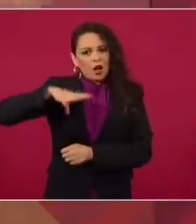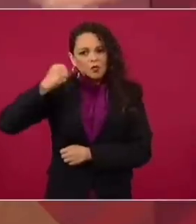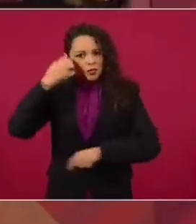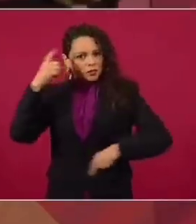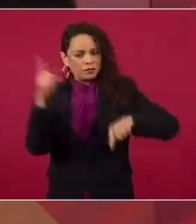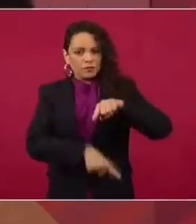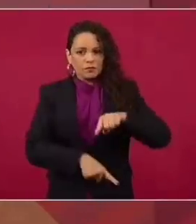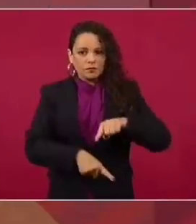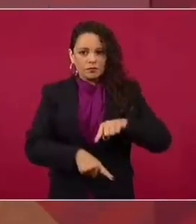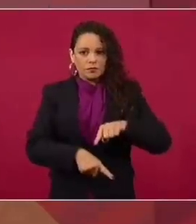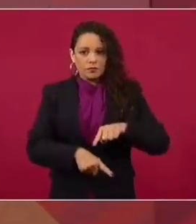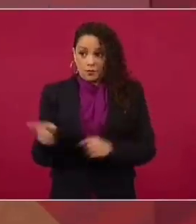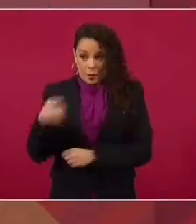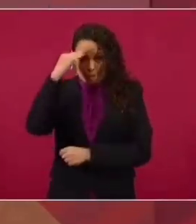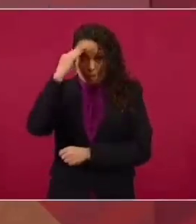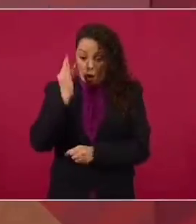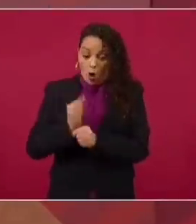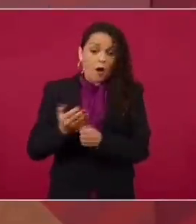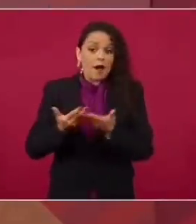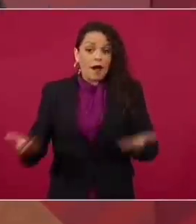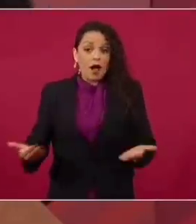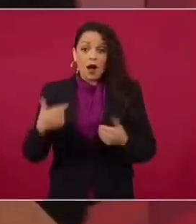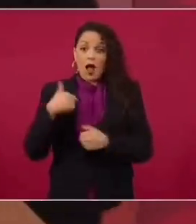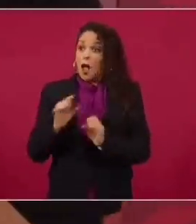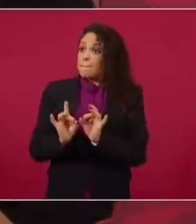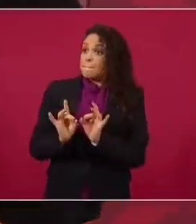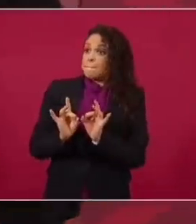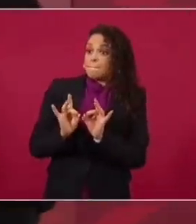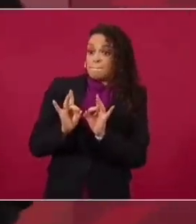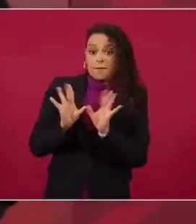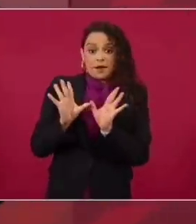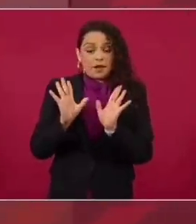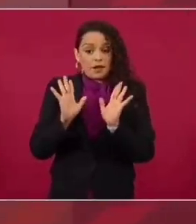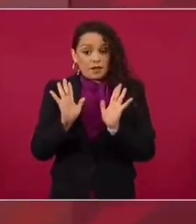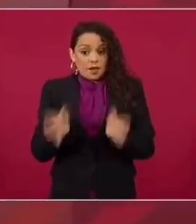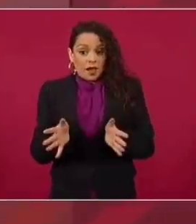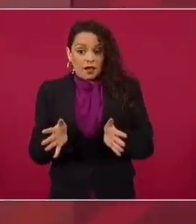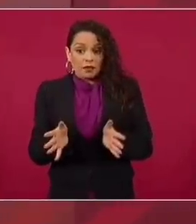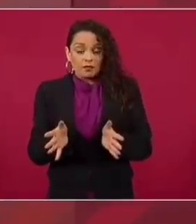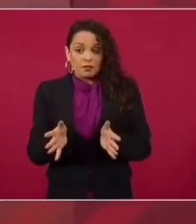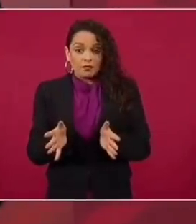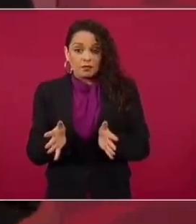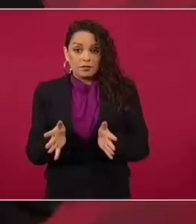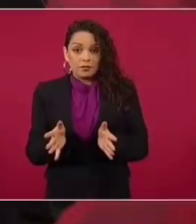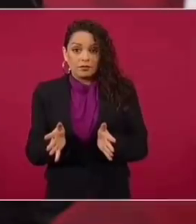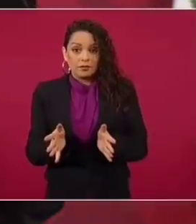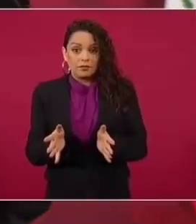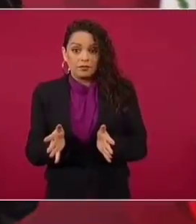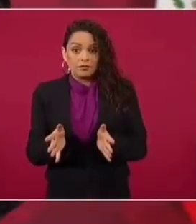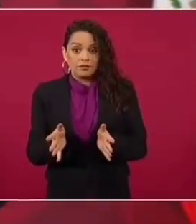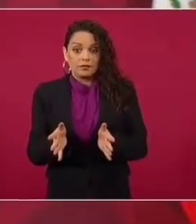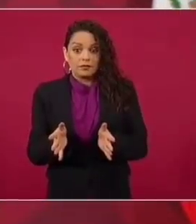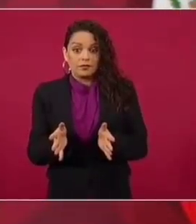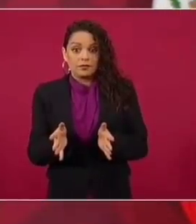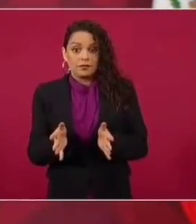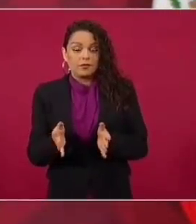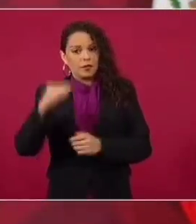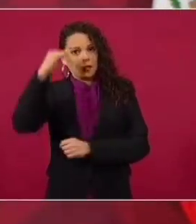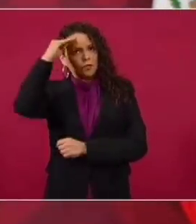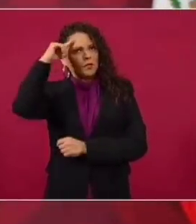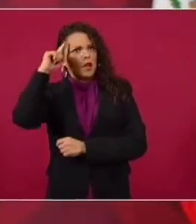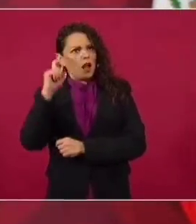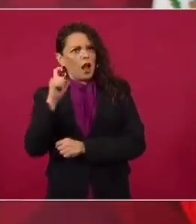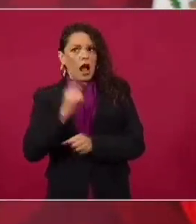No es que ahora, de repente, ¿no?, nos dio por hacer estos cuestionamientos.